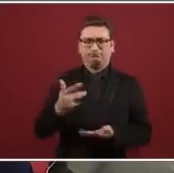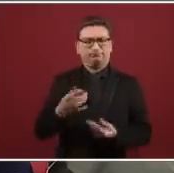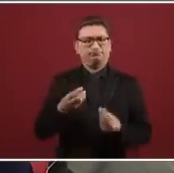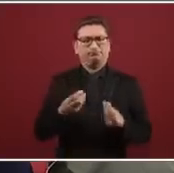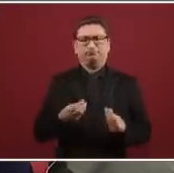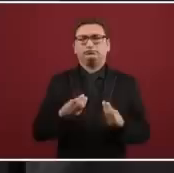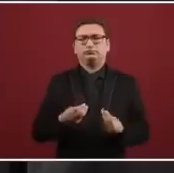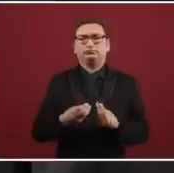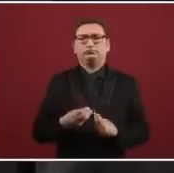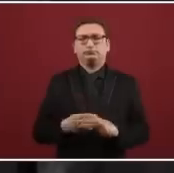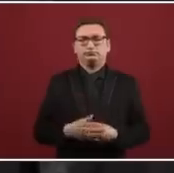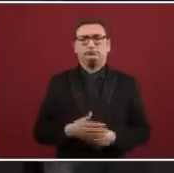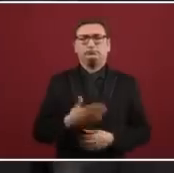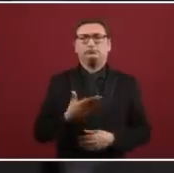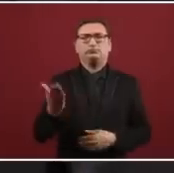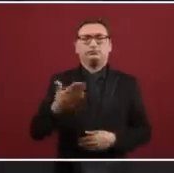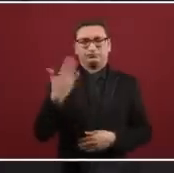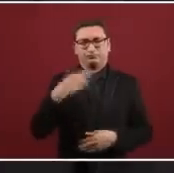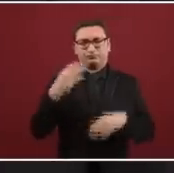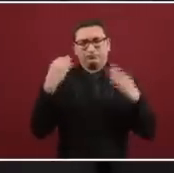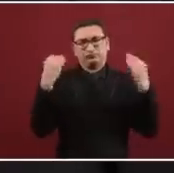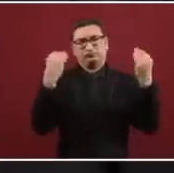pues fueron los mariachis,